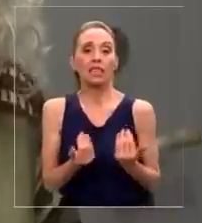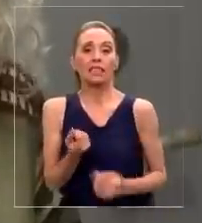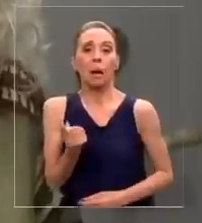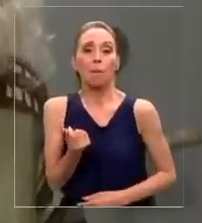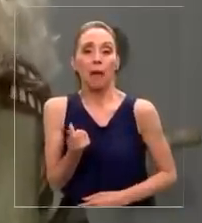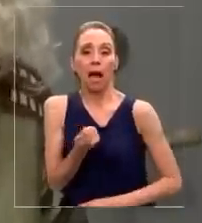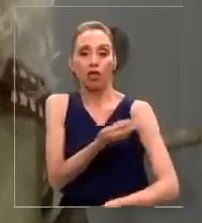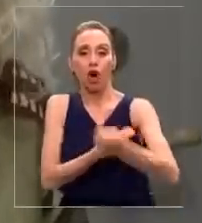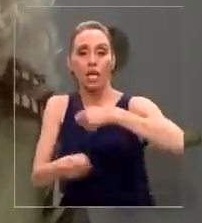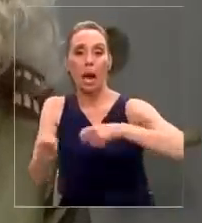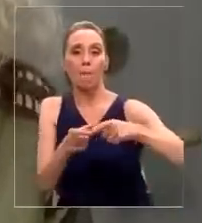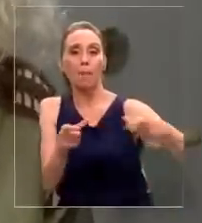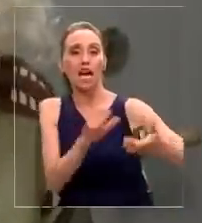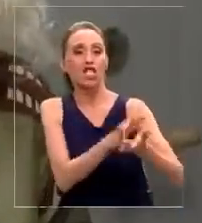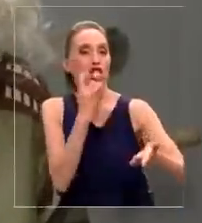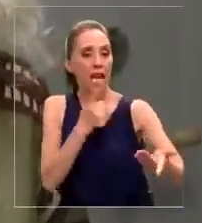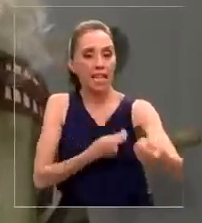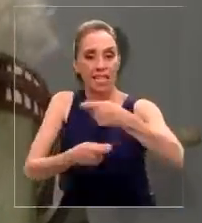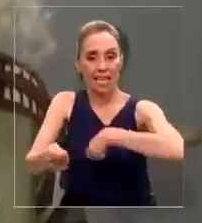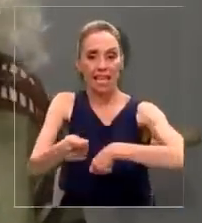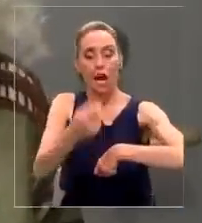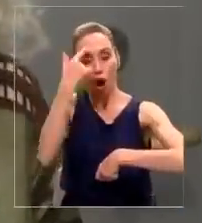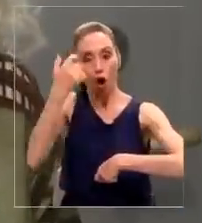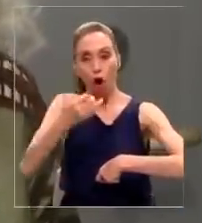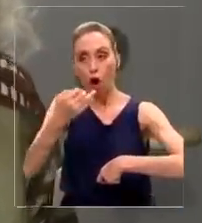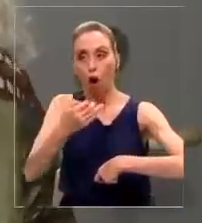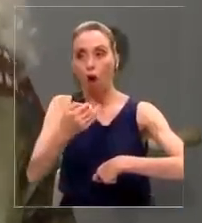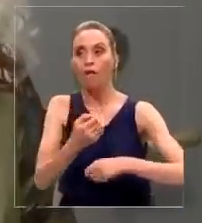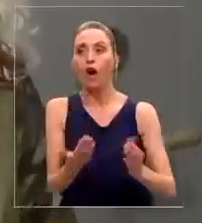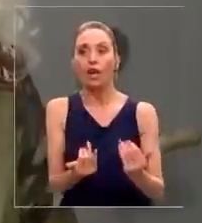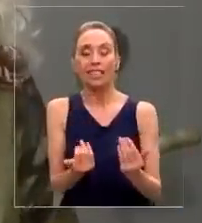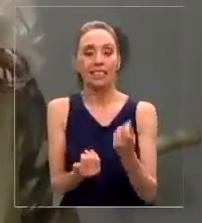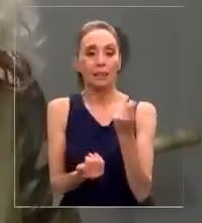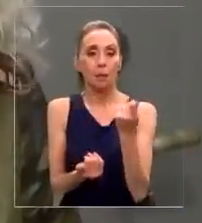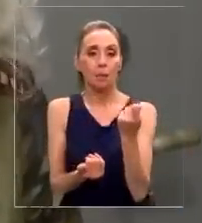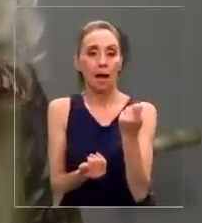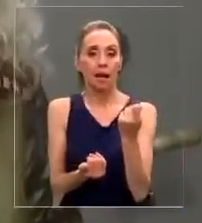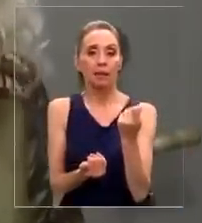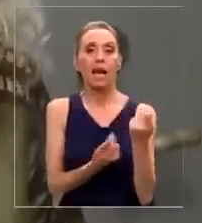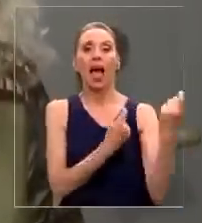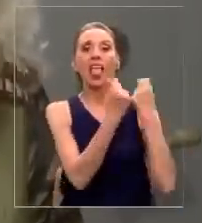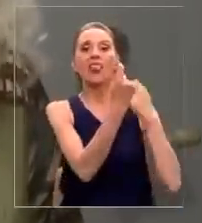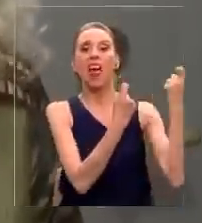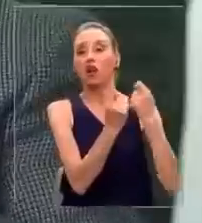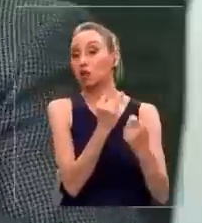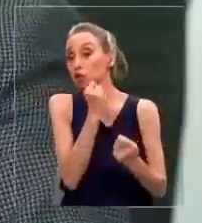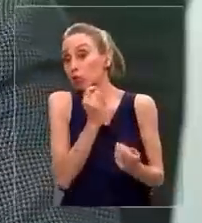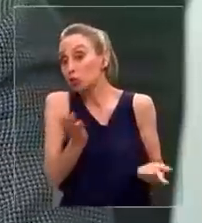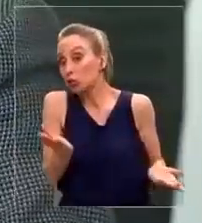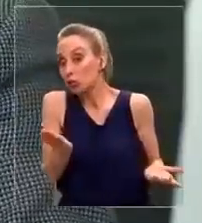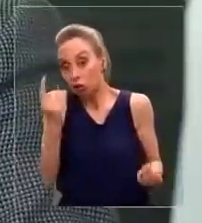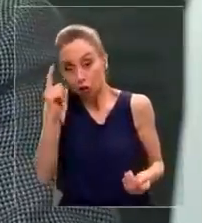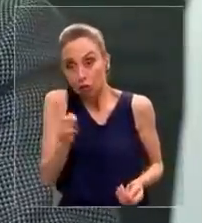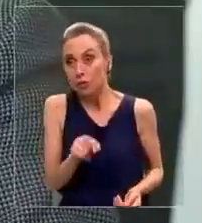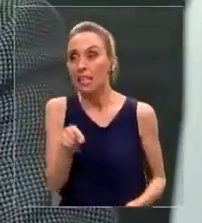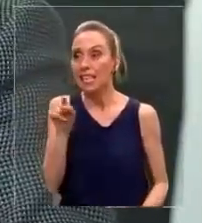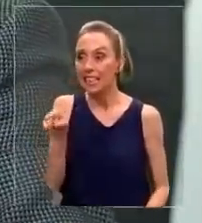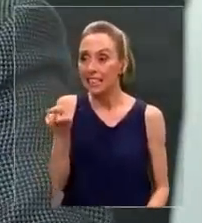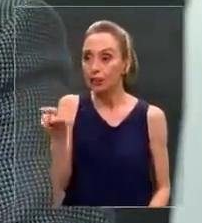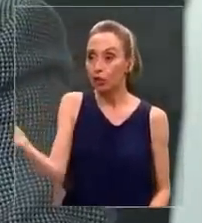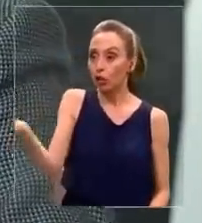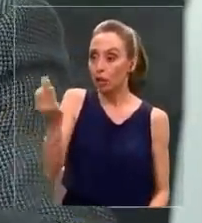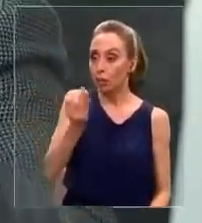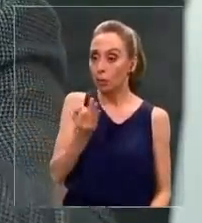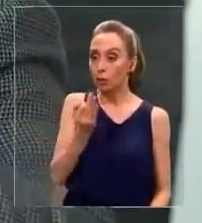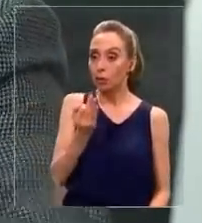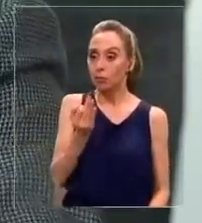dinero para cambiar, porque era obvio que siempre estaba necesitando mejor dinero para hacer sus negocios, no sé. Ese hecho no